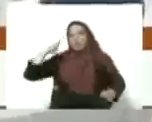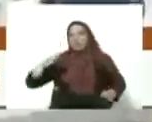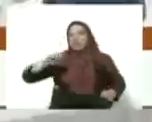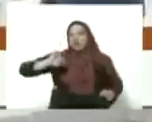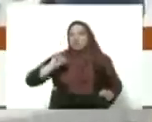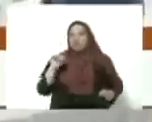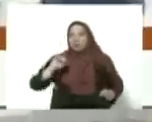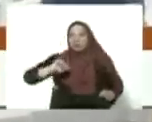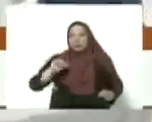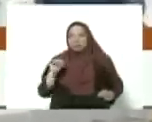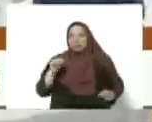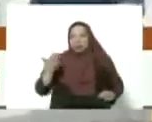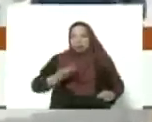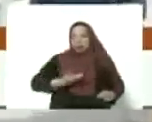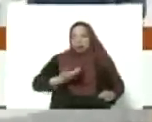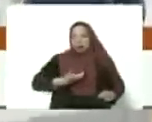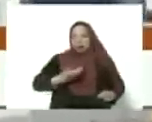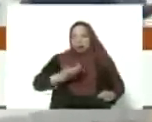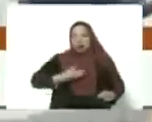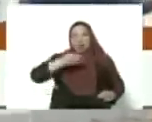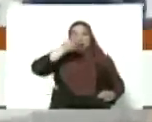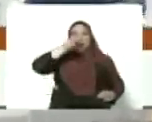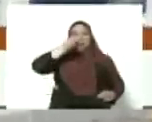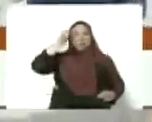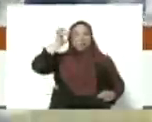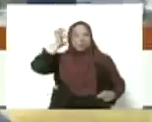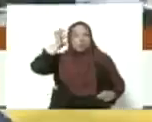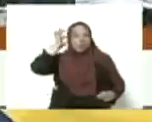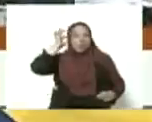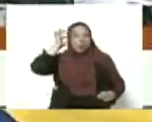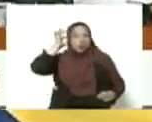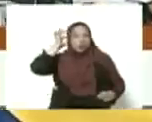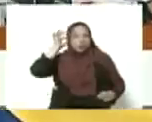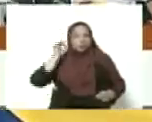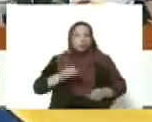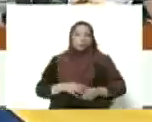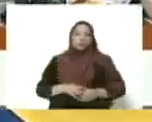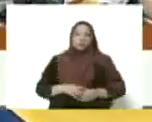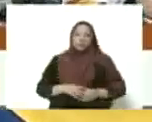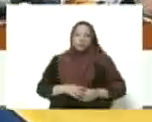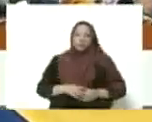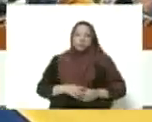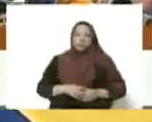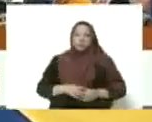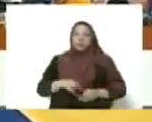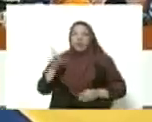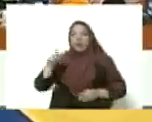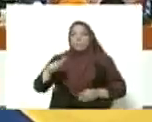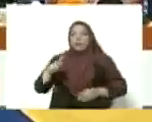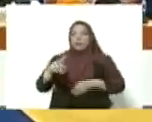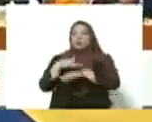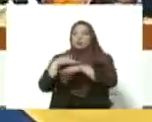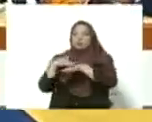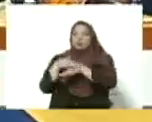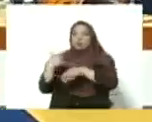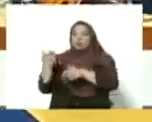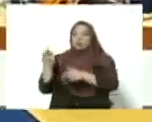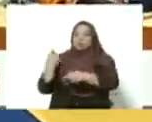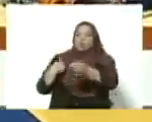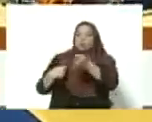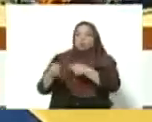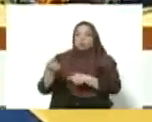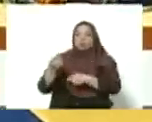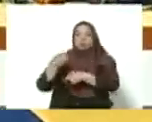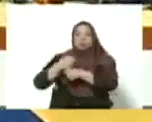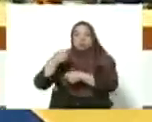policiales, alcaldes, alcaldesa, señor intendente, estas relaciones sean